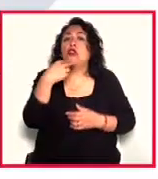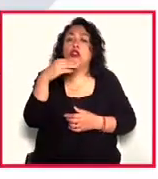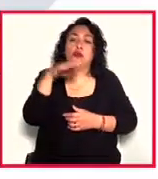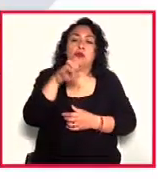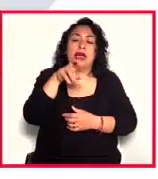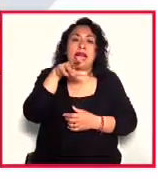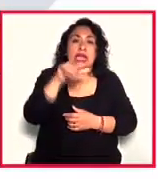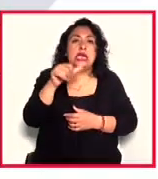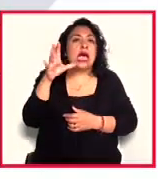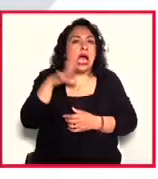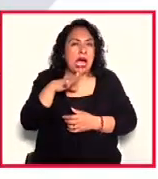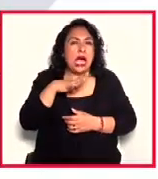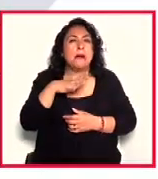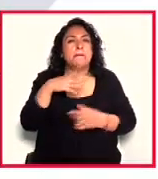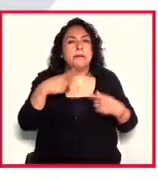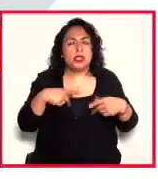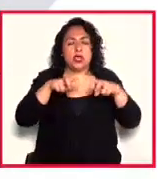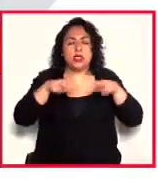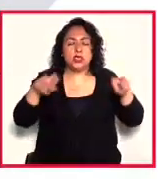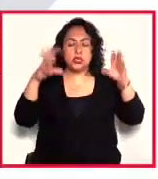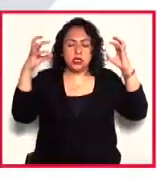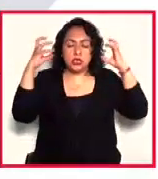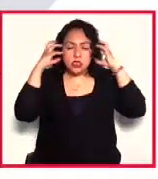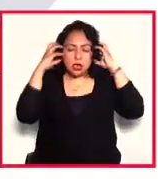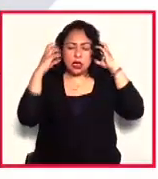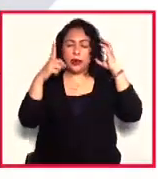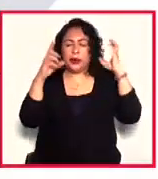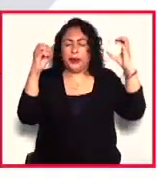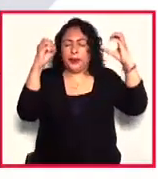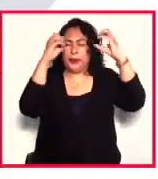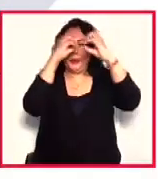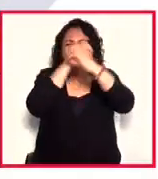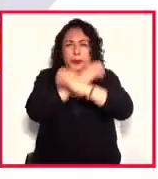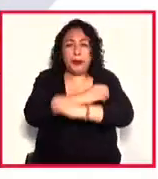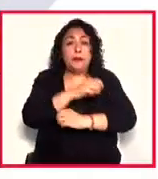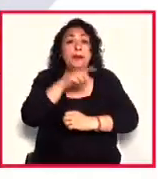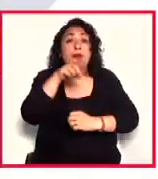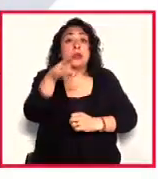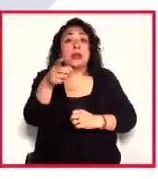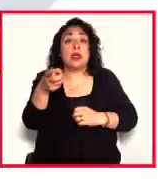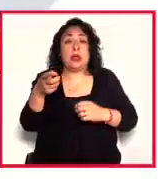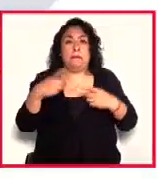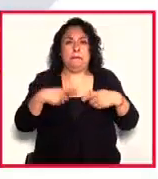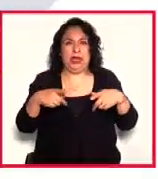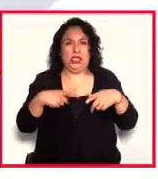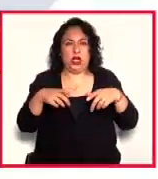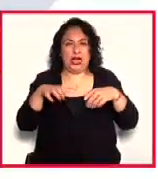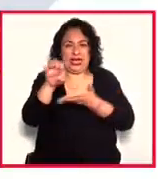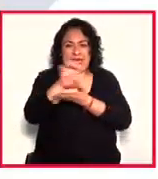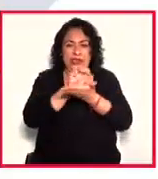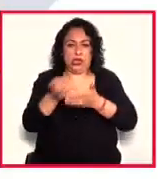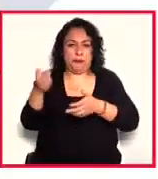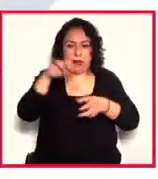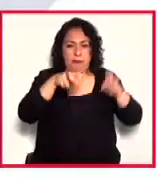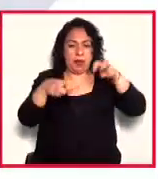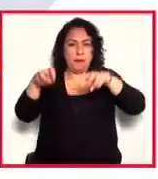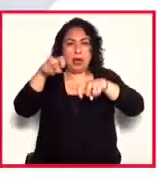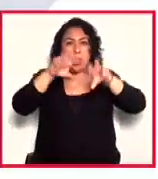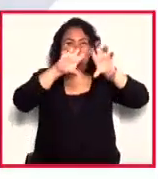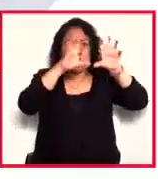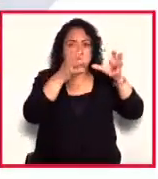con audífonos y en casi completa oscuridad. El público se va a subir sobre el escenario, está en burbujas de